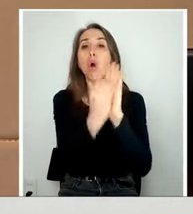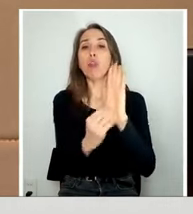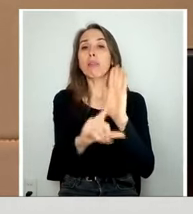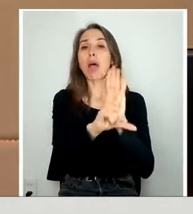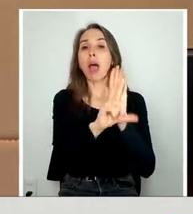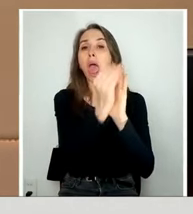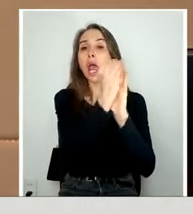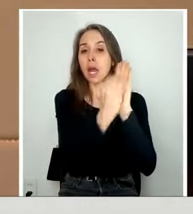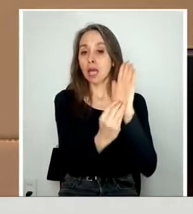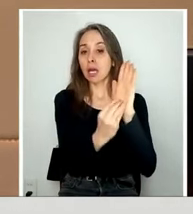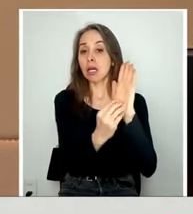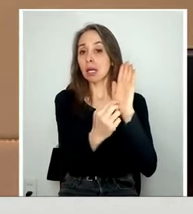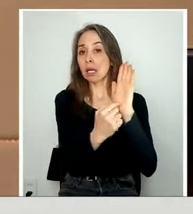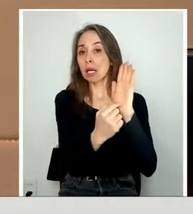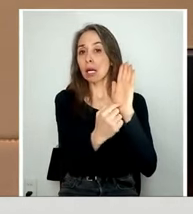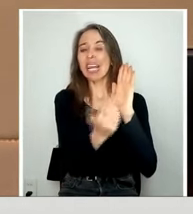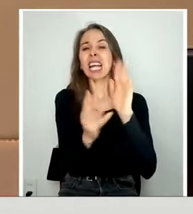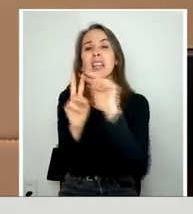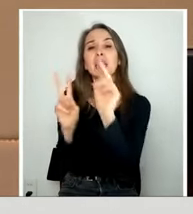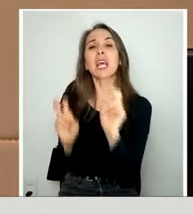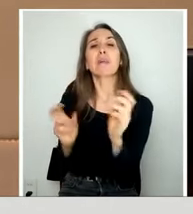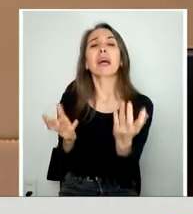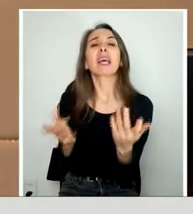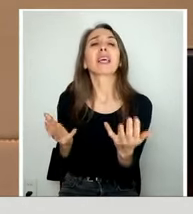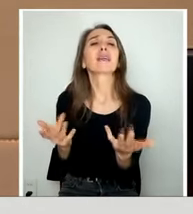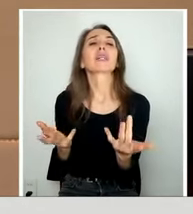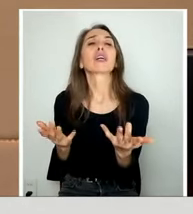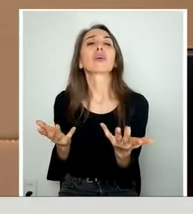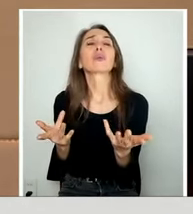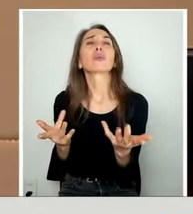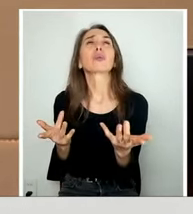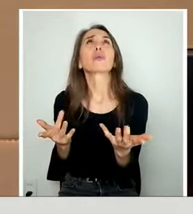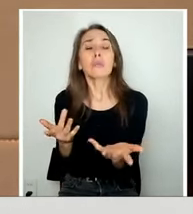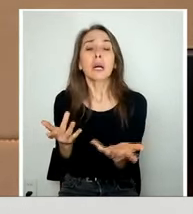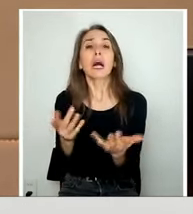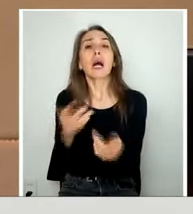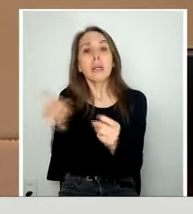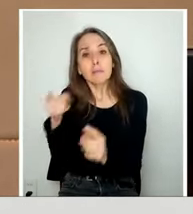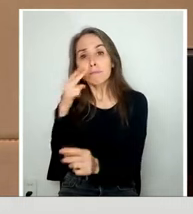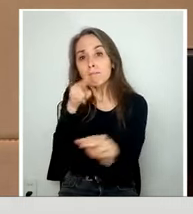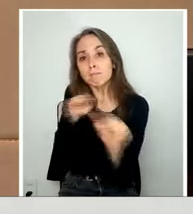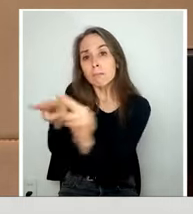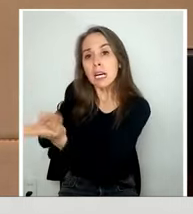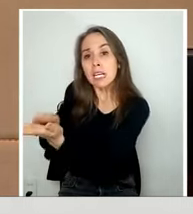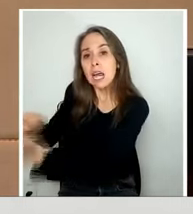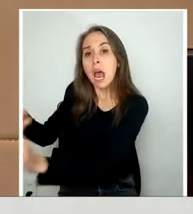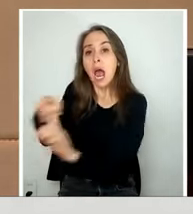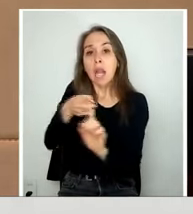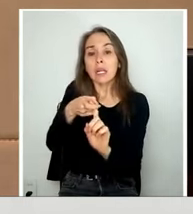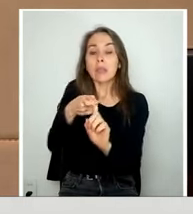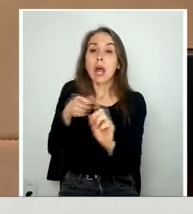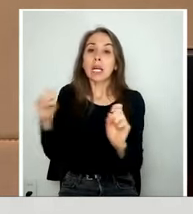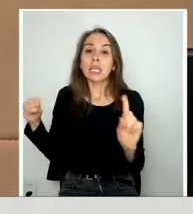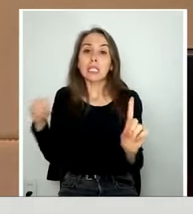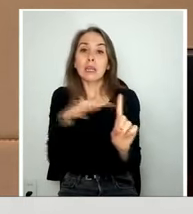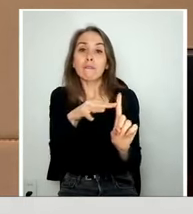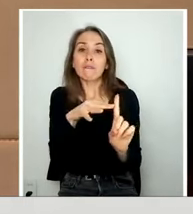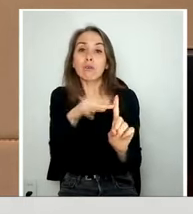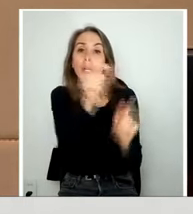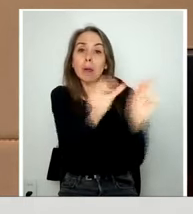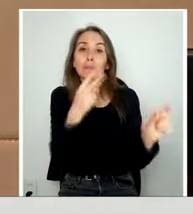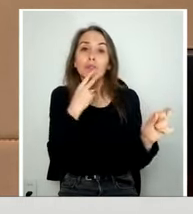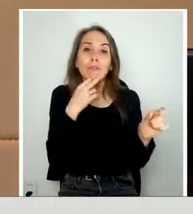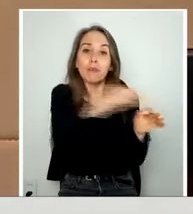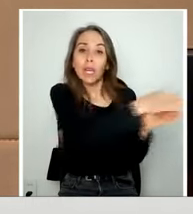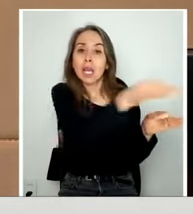con digamos con con hacerse cargo de realidades que repercuten muy decisivamente en las comunidades no será una